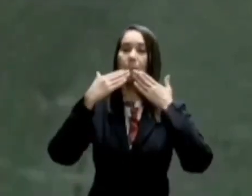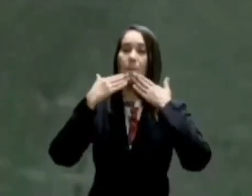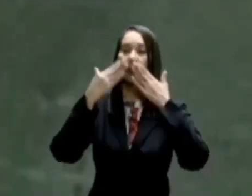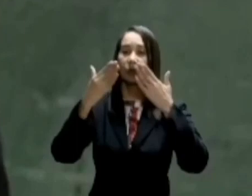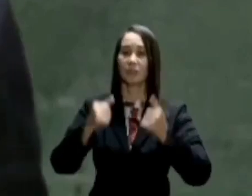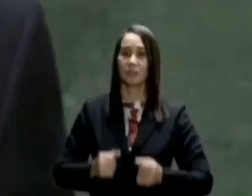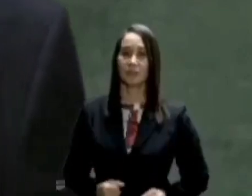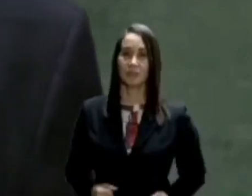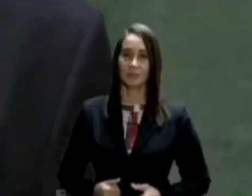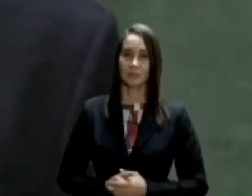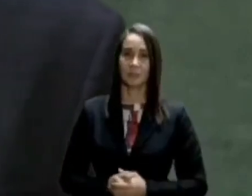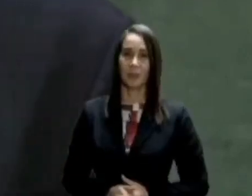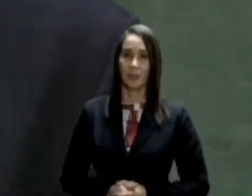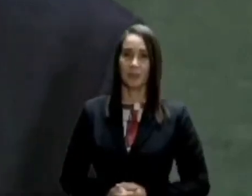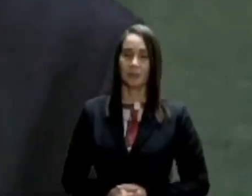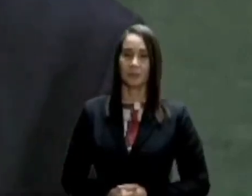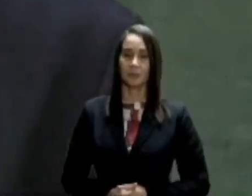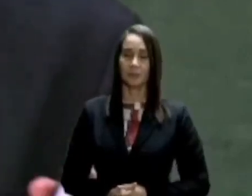gracias